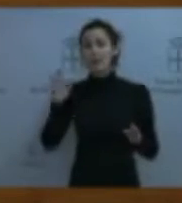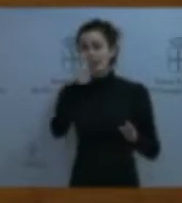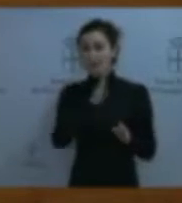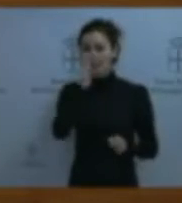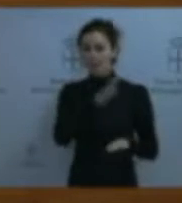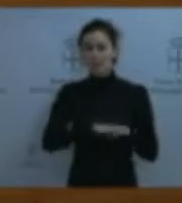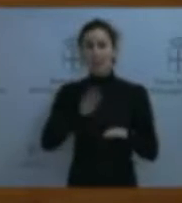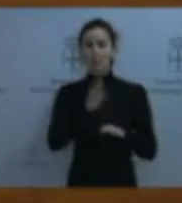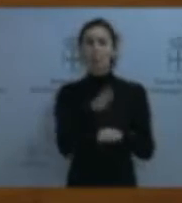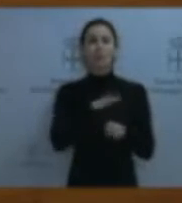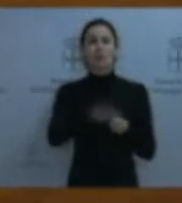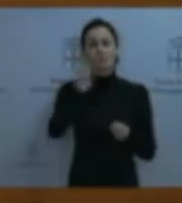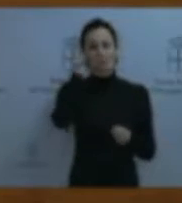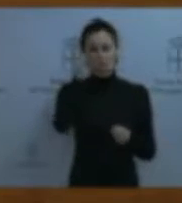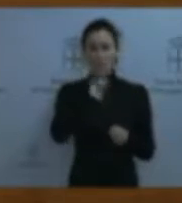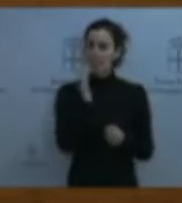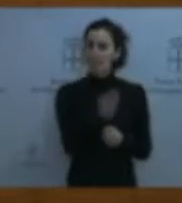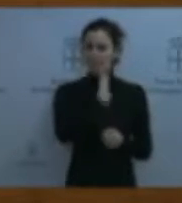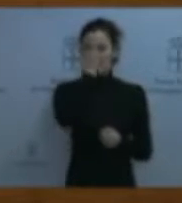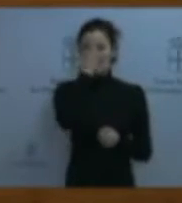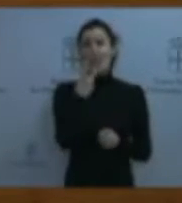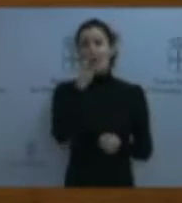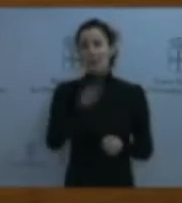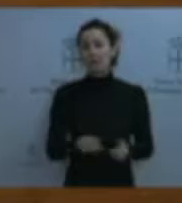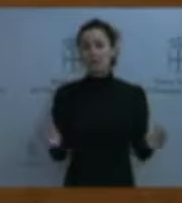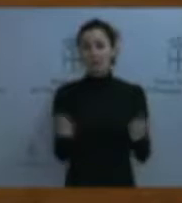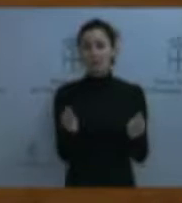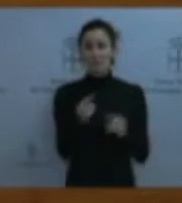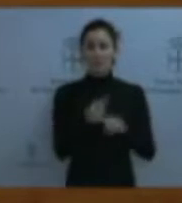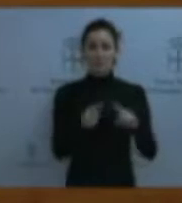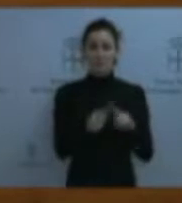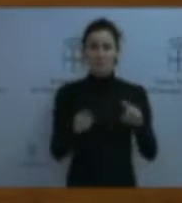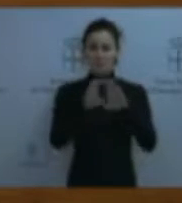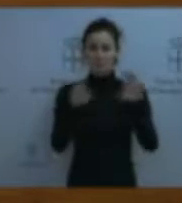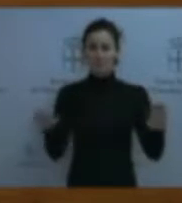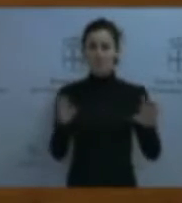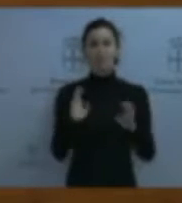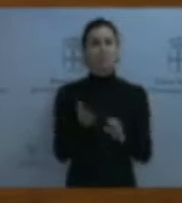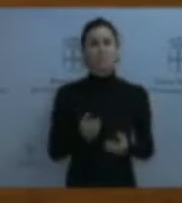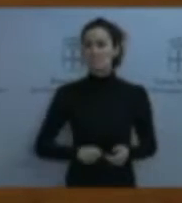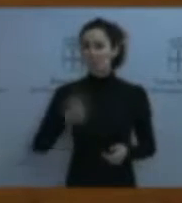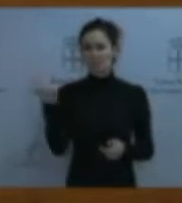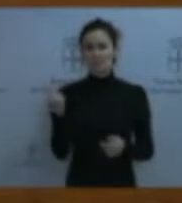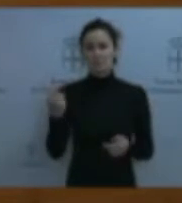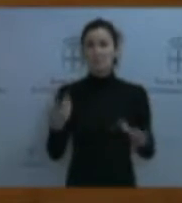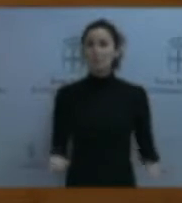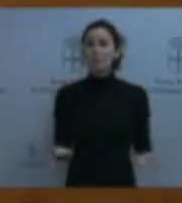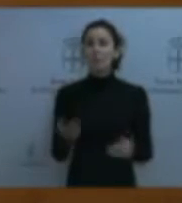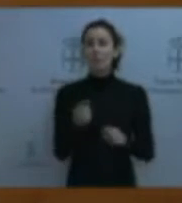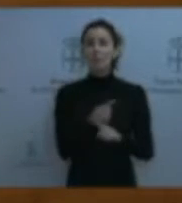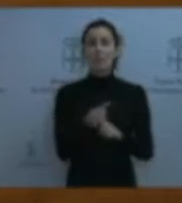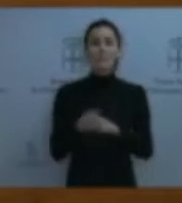mundo rural y afecta principalmente a los pequeños y a los medianos productores y productoras. El precio